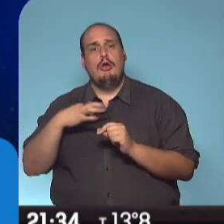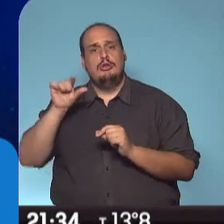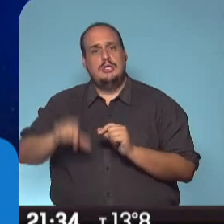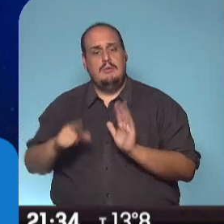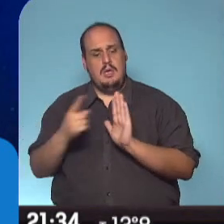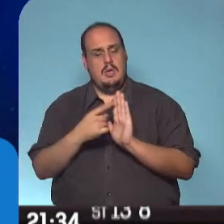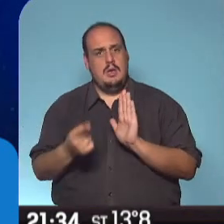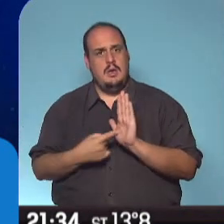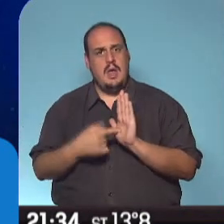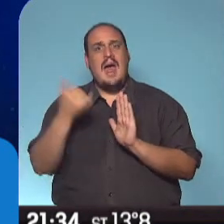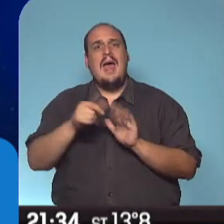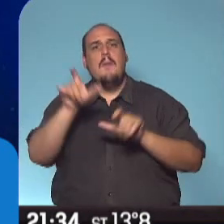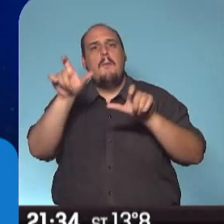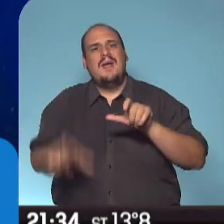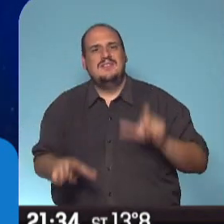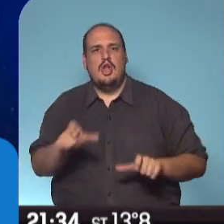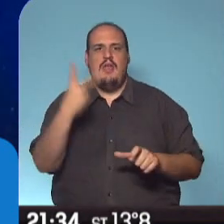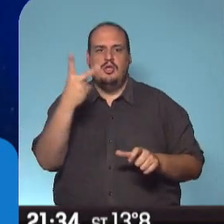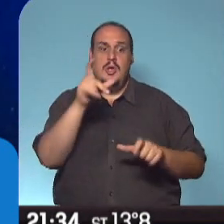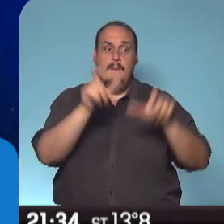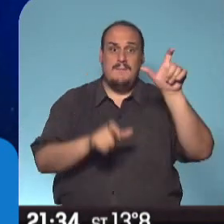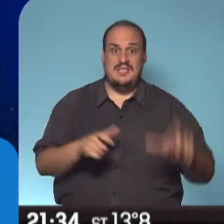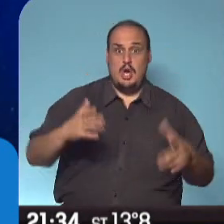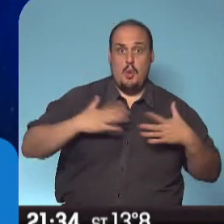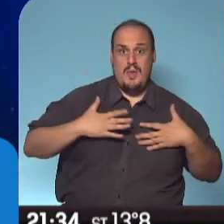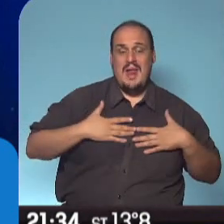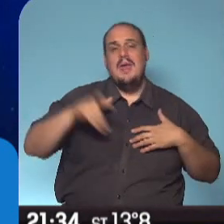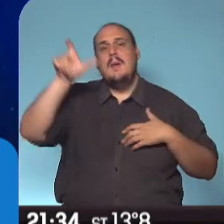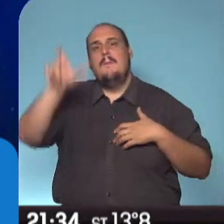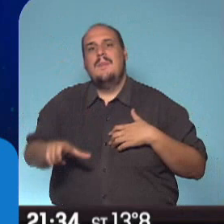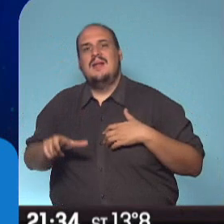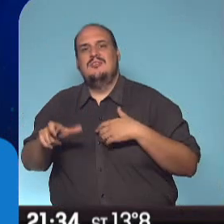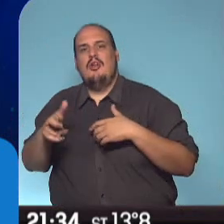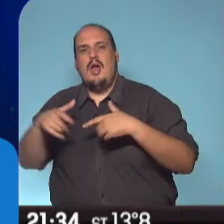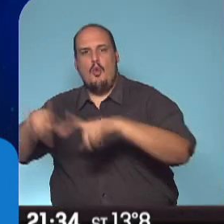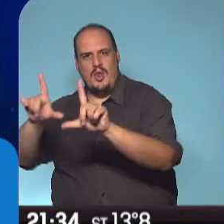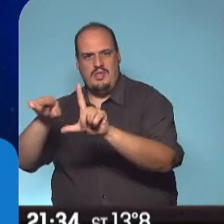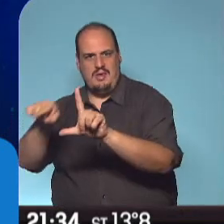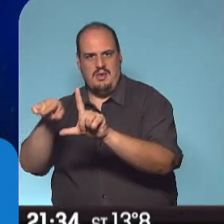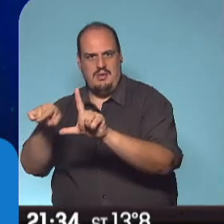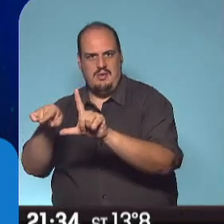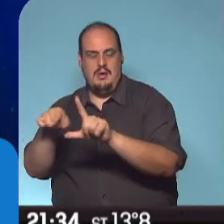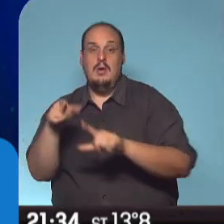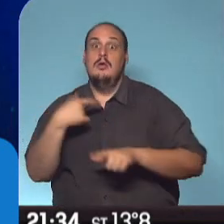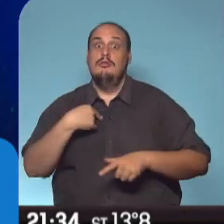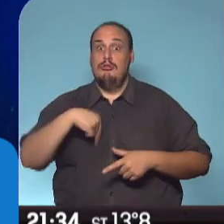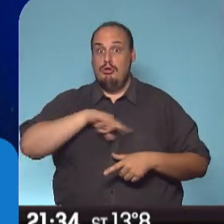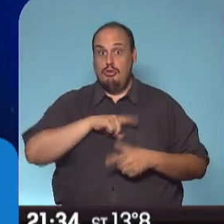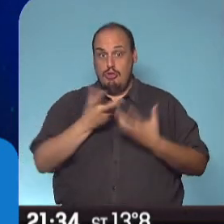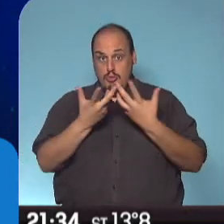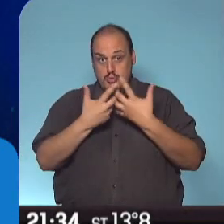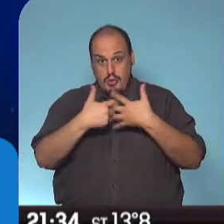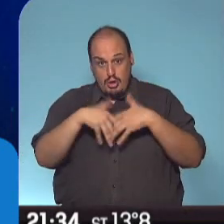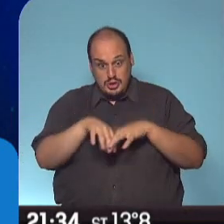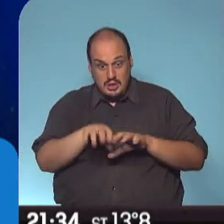2 personas, personas humanas y personas jurídicas. Yo diría que el proyecto que estamos tratando